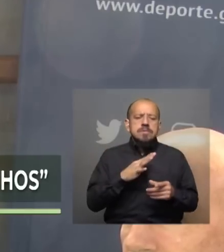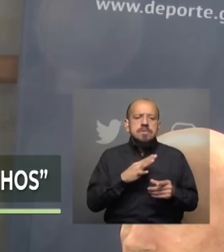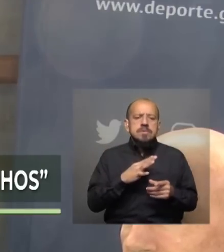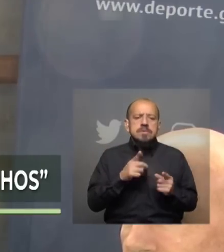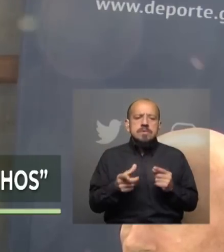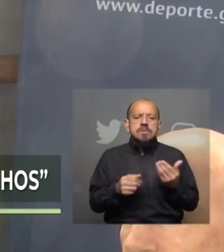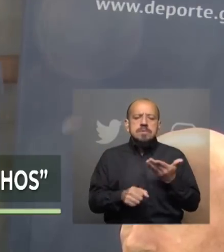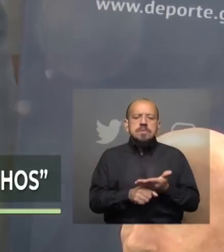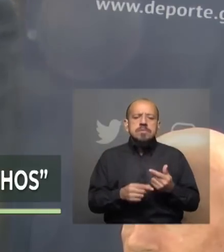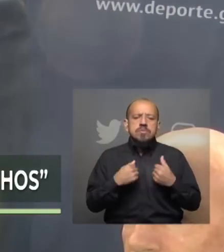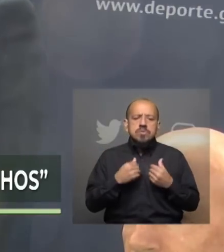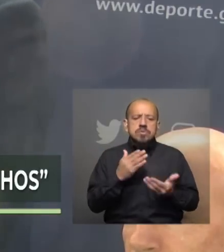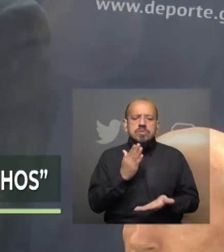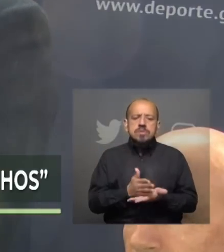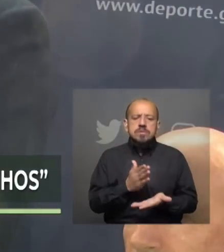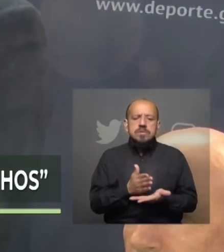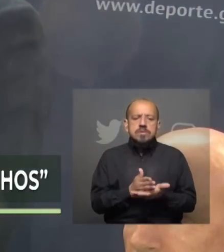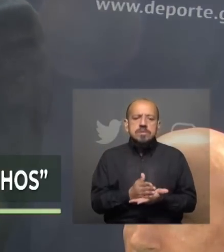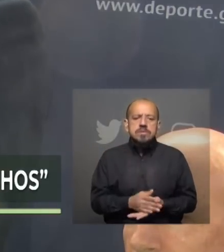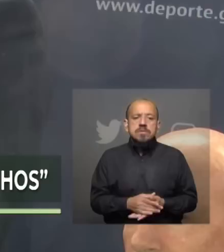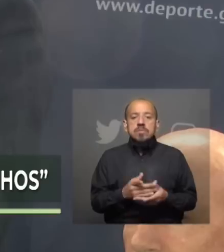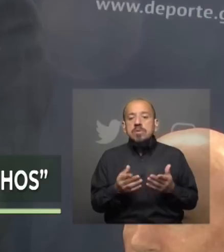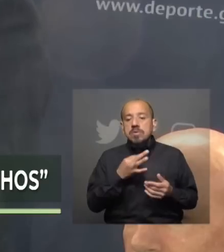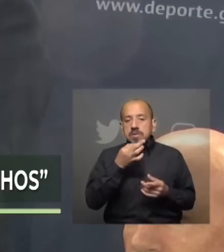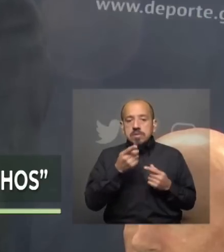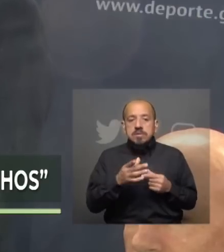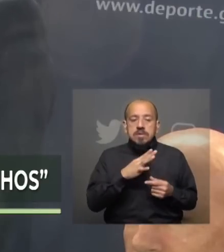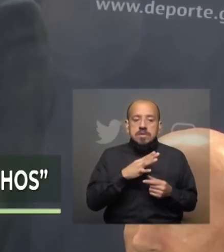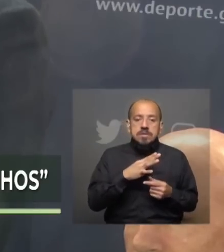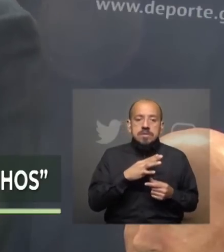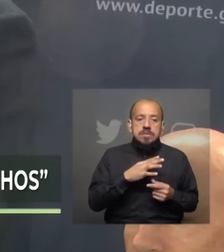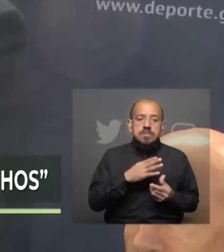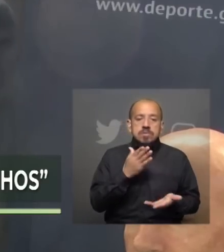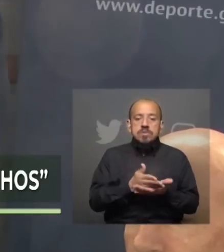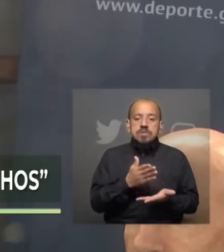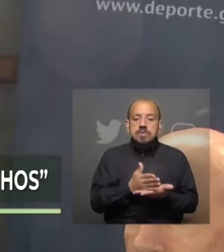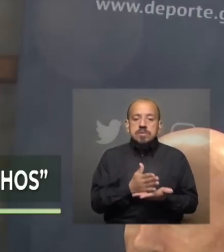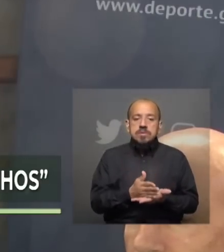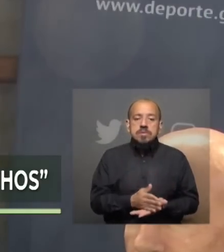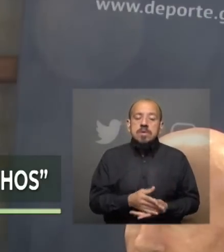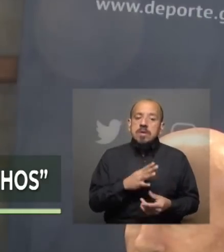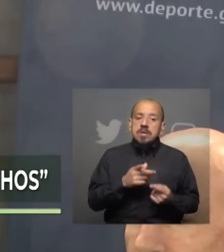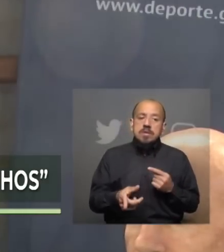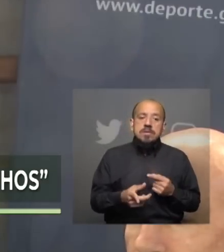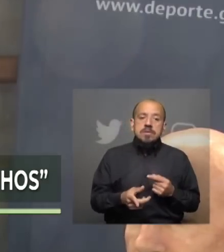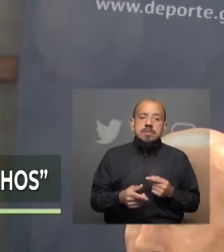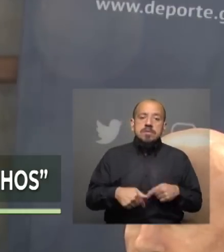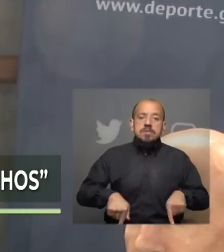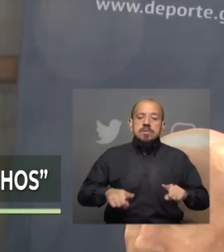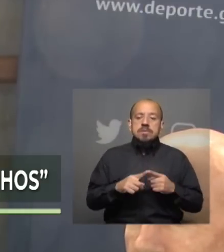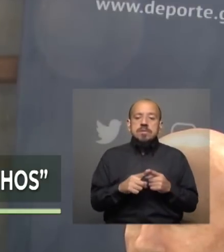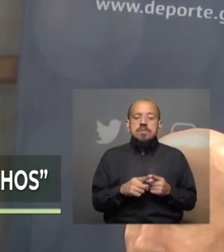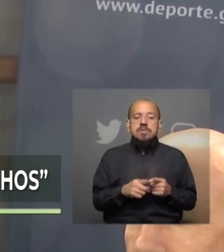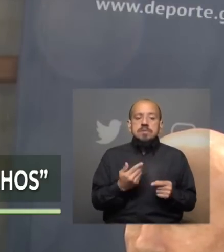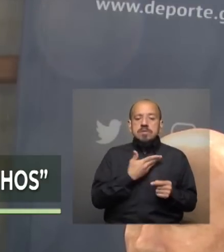reclamar por nuestros derechos y cuando uno dice tenemos que reclamar por nuestro derechos tenemos que golpear las puertas